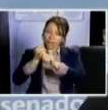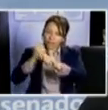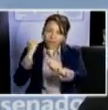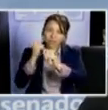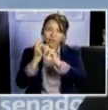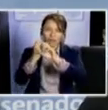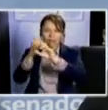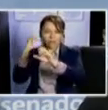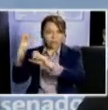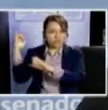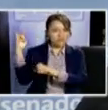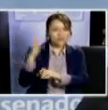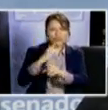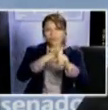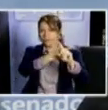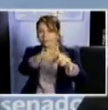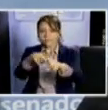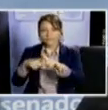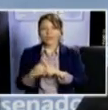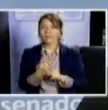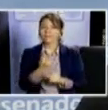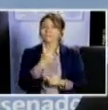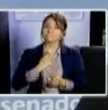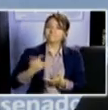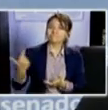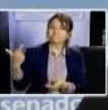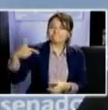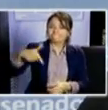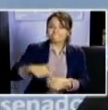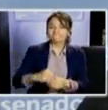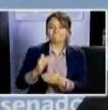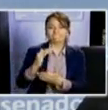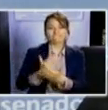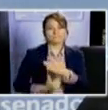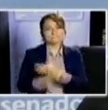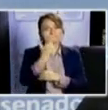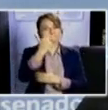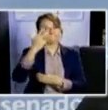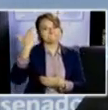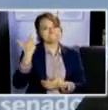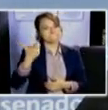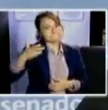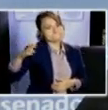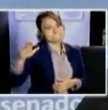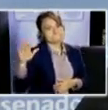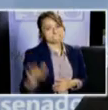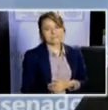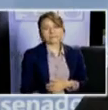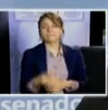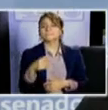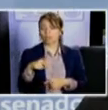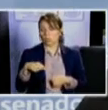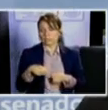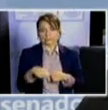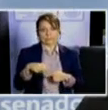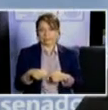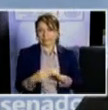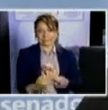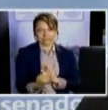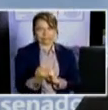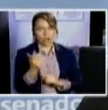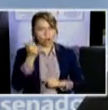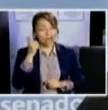infraestructura funcionar a precios más bajos. Pero hay que ver el tema más en el largo plazo. Y en el largo plazo es lo que tenemos que